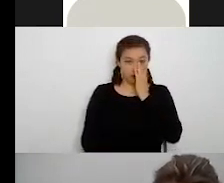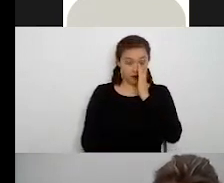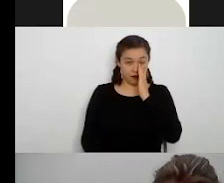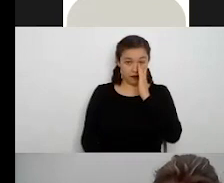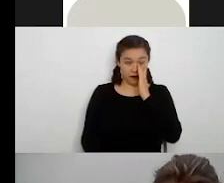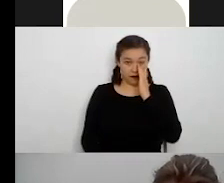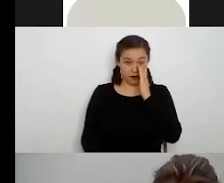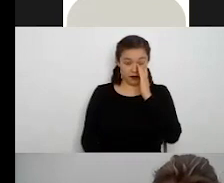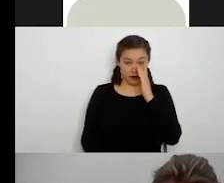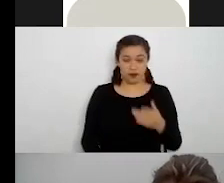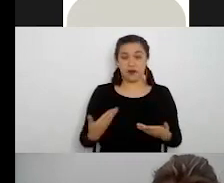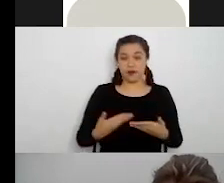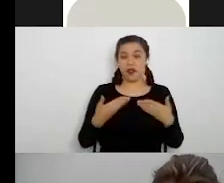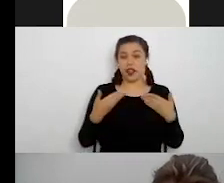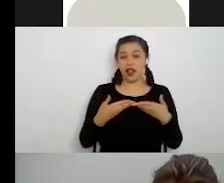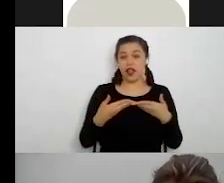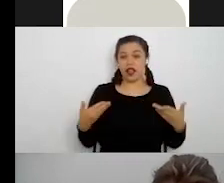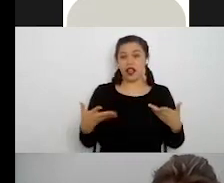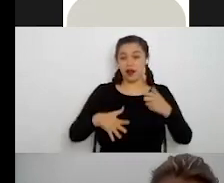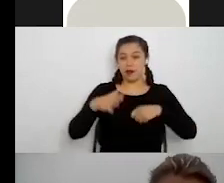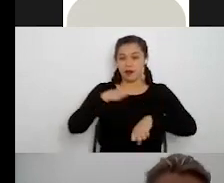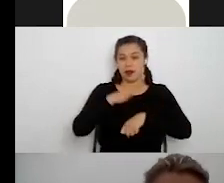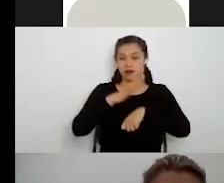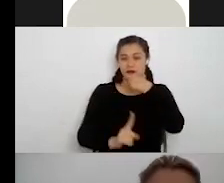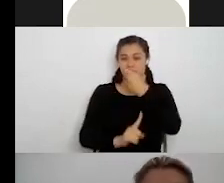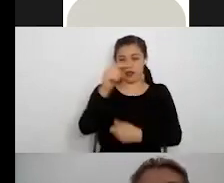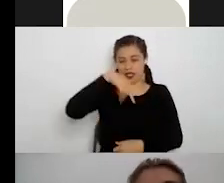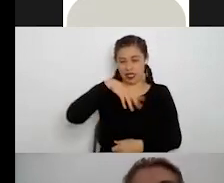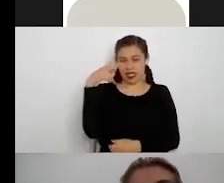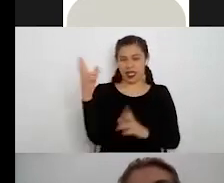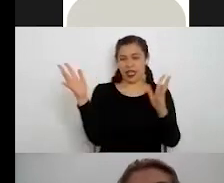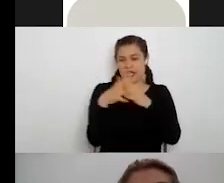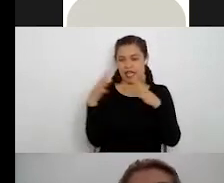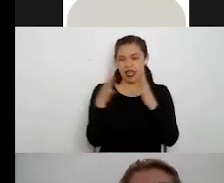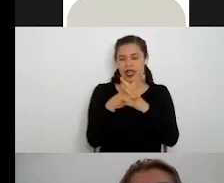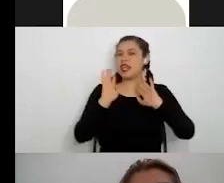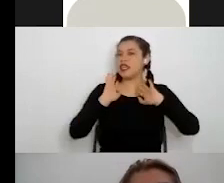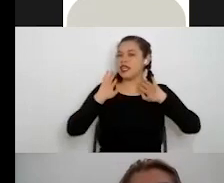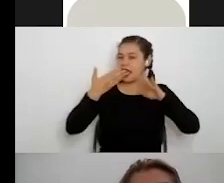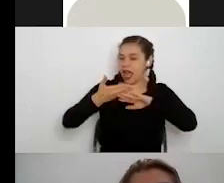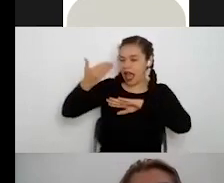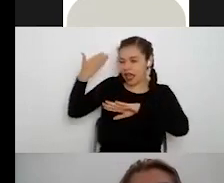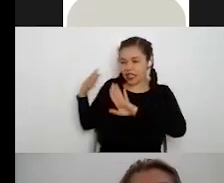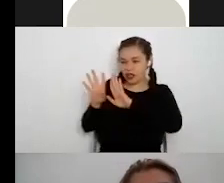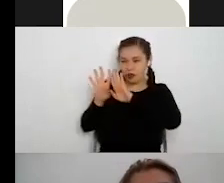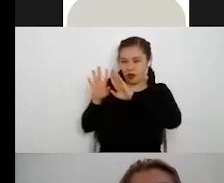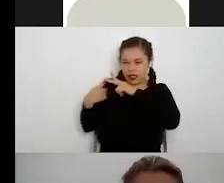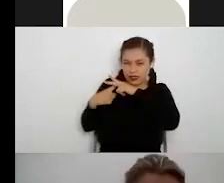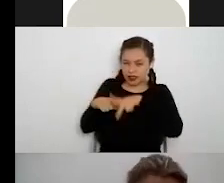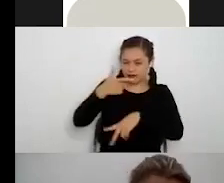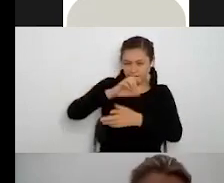uno de los principales daños de la guerra, que insisto que ya venía manifestándose, es la inflación. La inflación ha